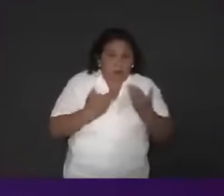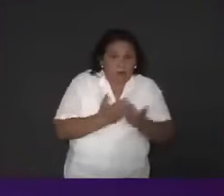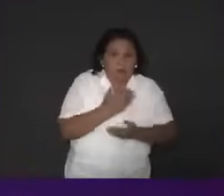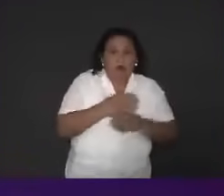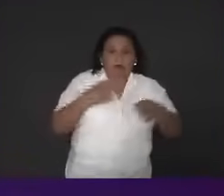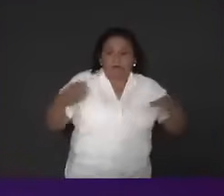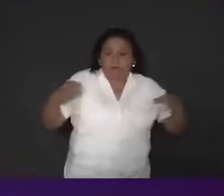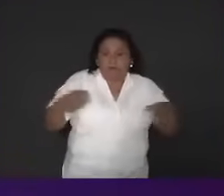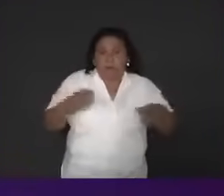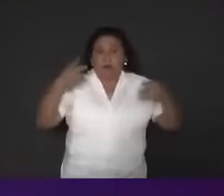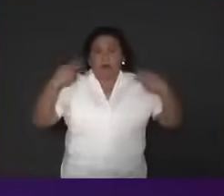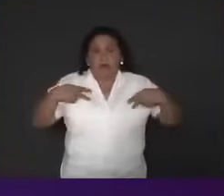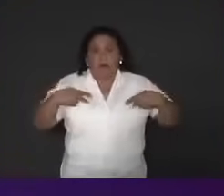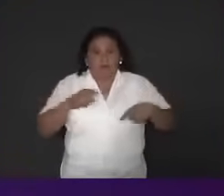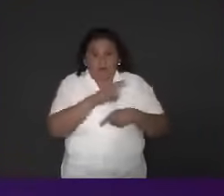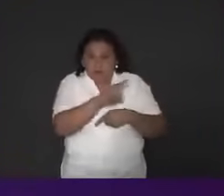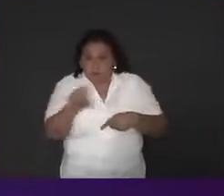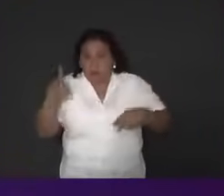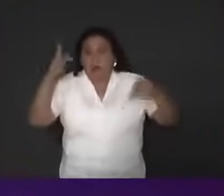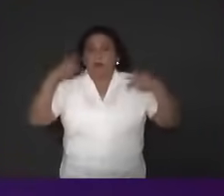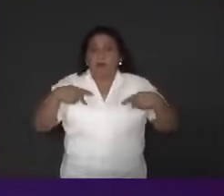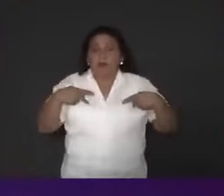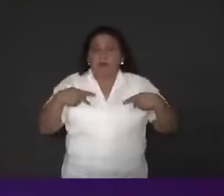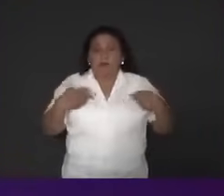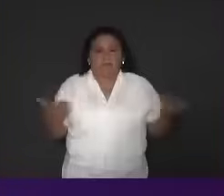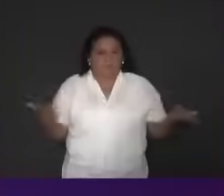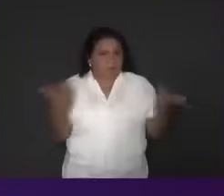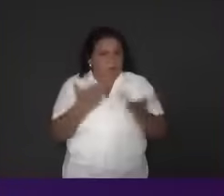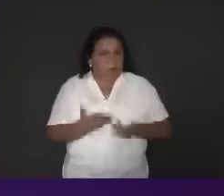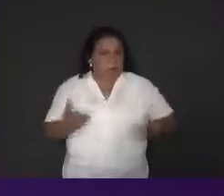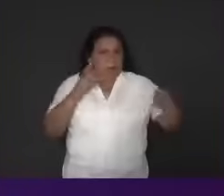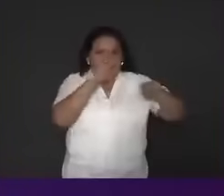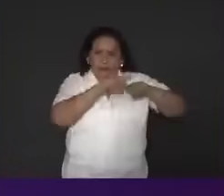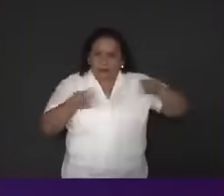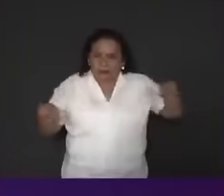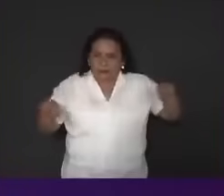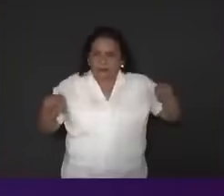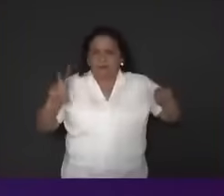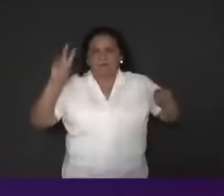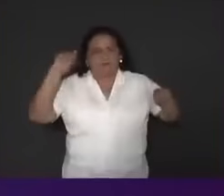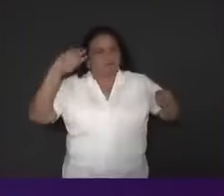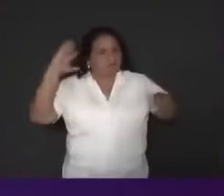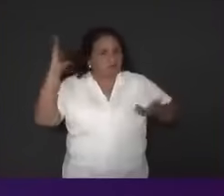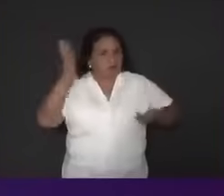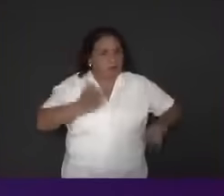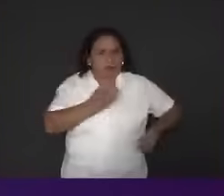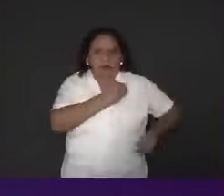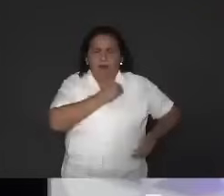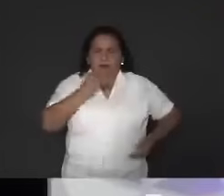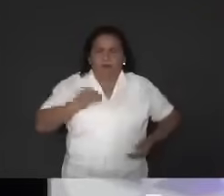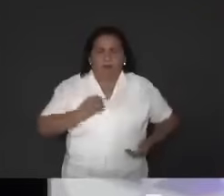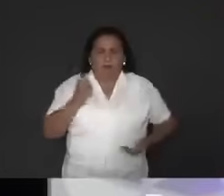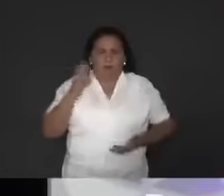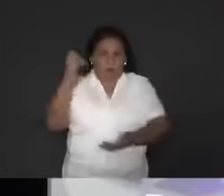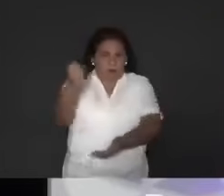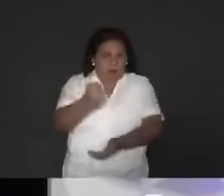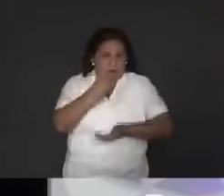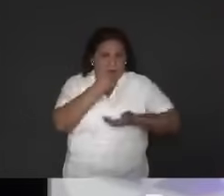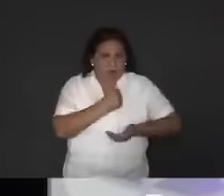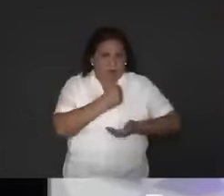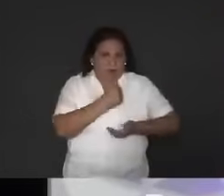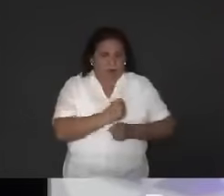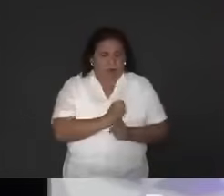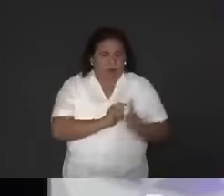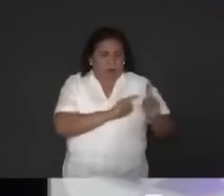gabinete ciudadano con la gente. Eso sí va a hacer diferencia. Tampoco llego con los compromisos económicos y empresariales que quieren llegar